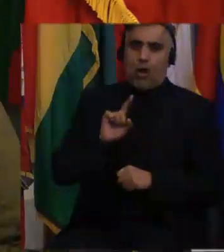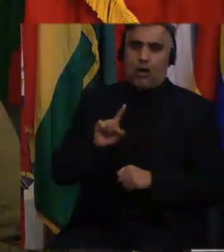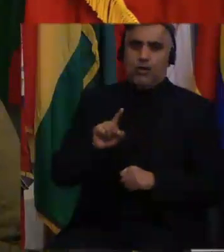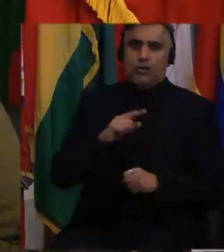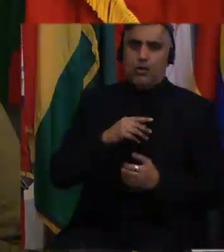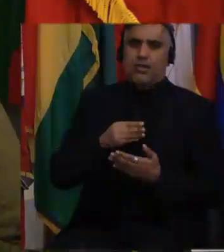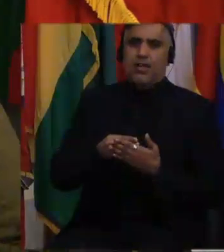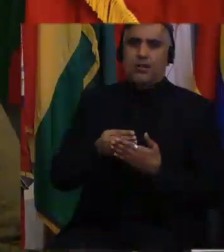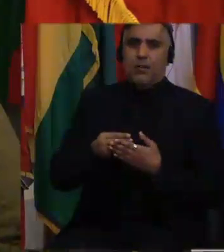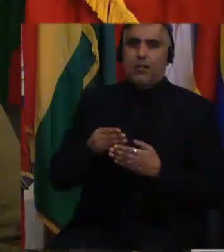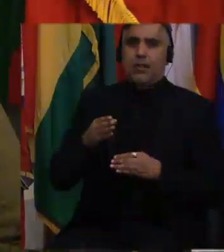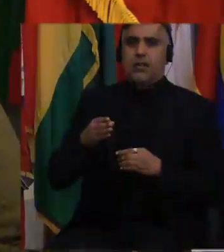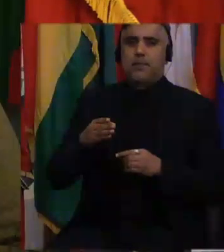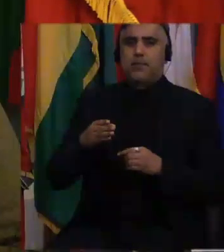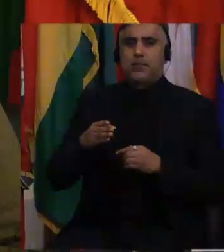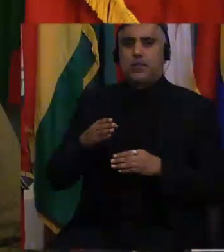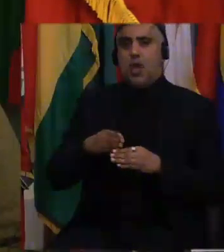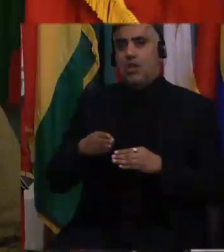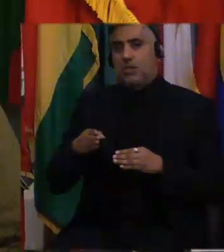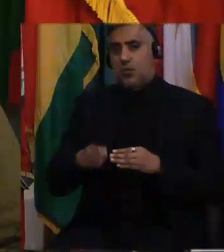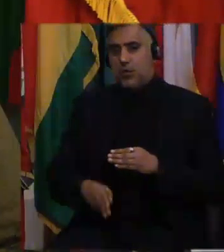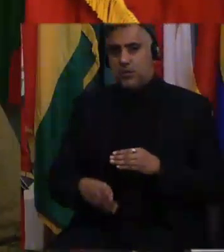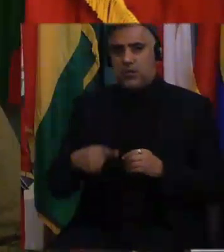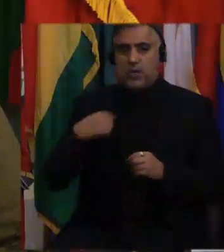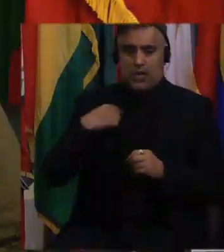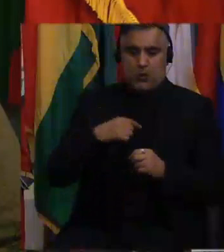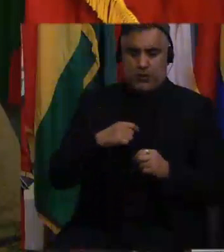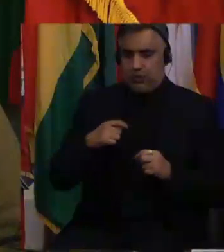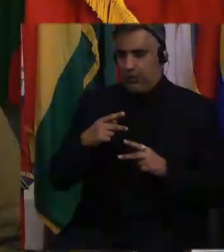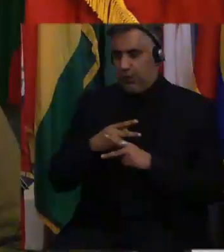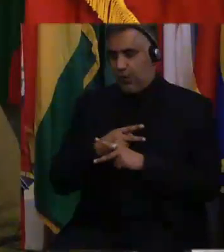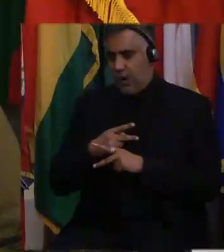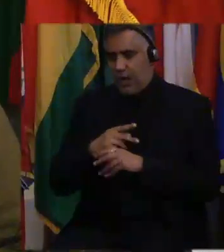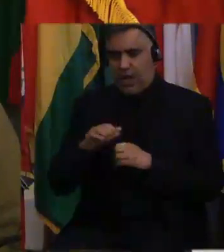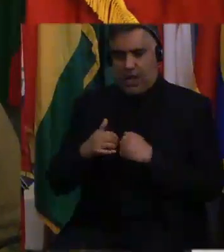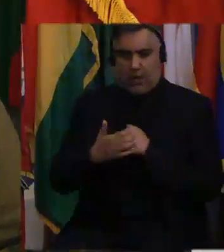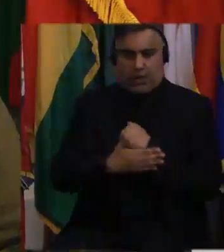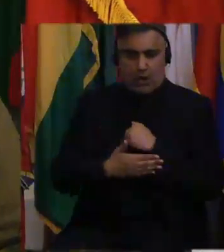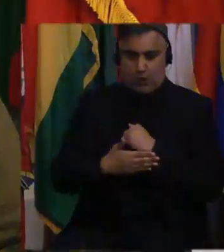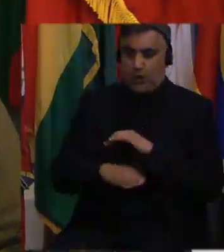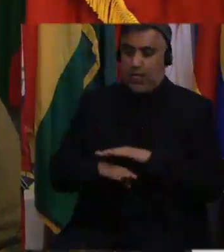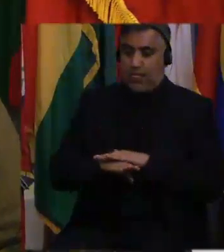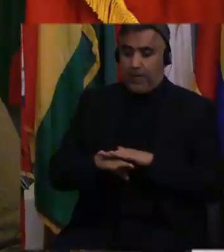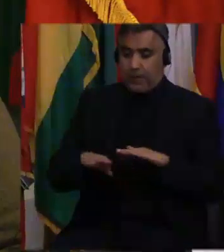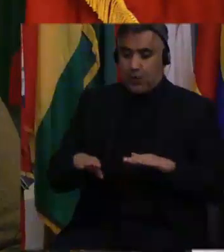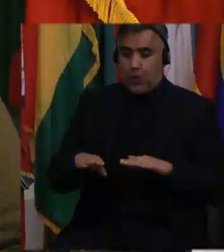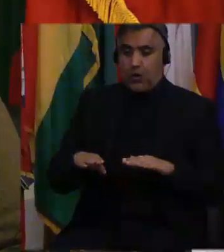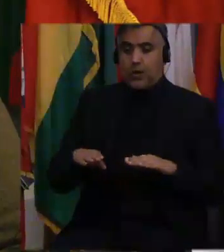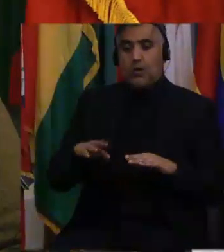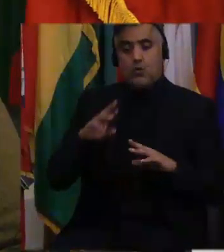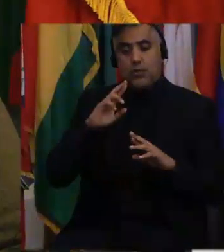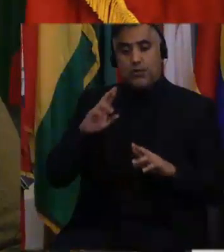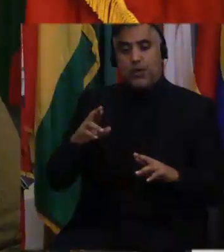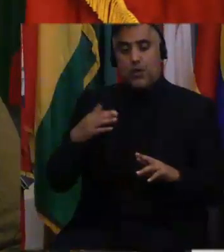deberíamos buscar cómo los países que no cumplen con un mínimo de derechos de las mujeres reciben algún tipo de